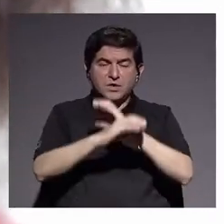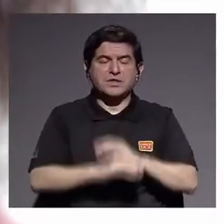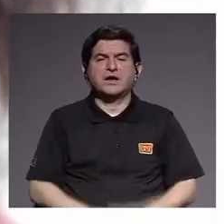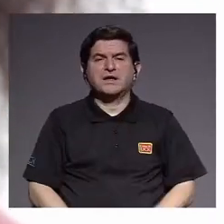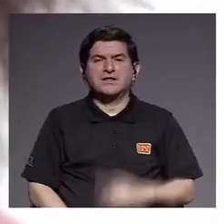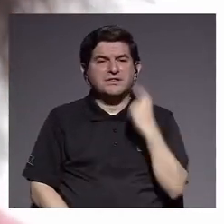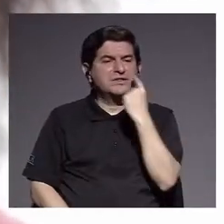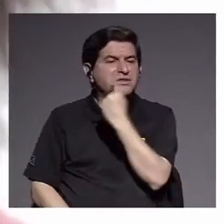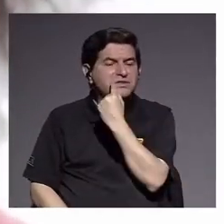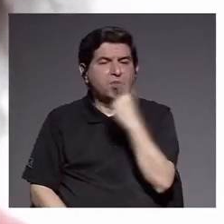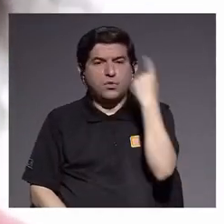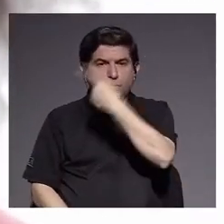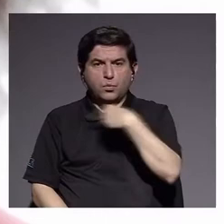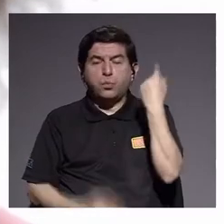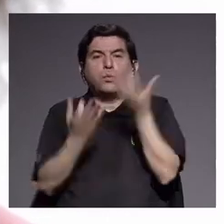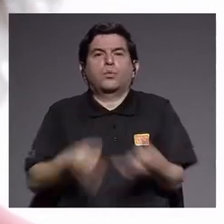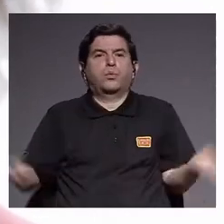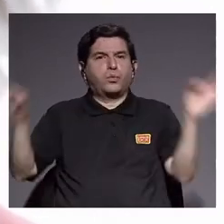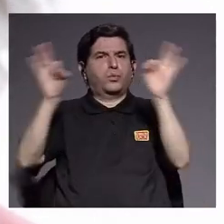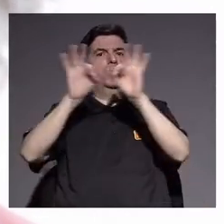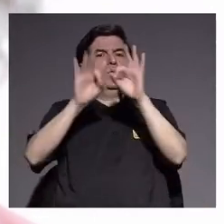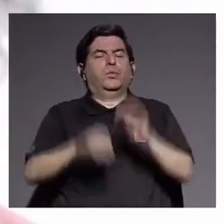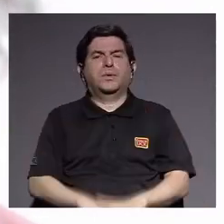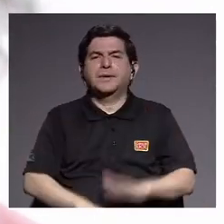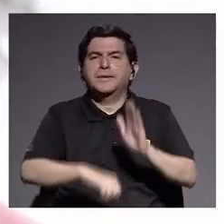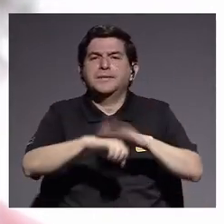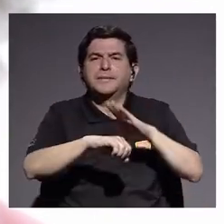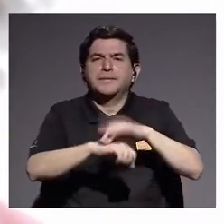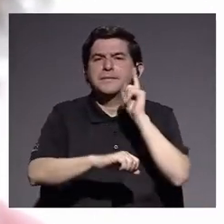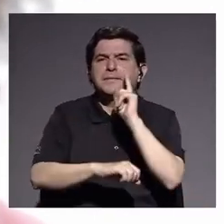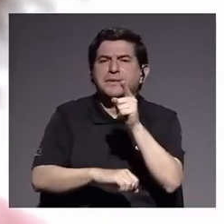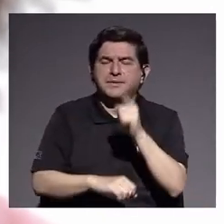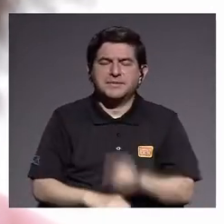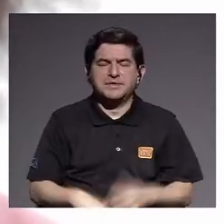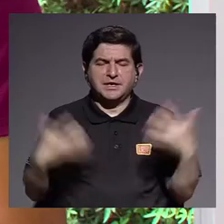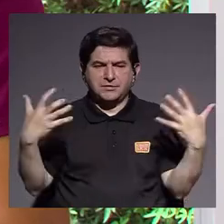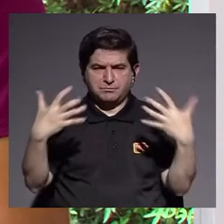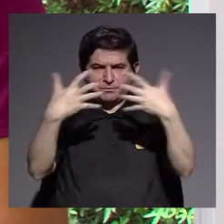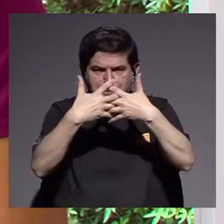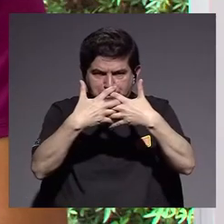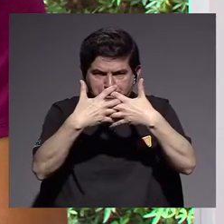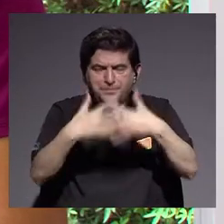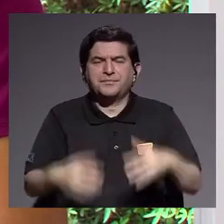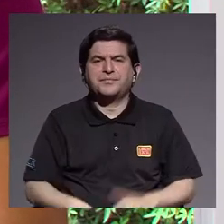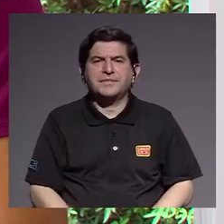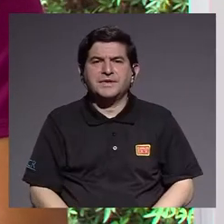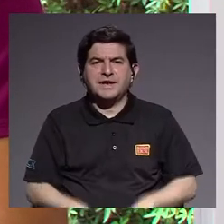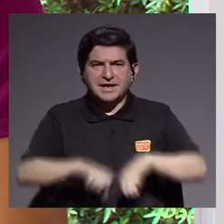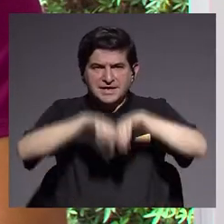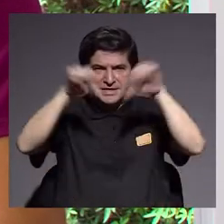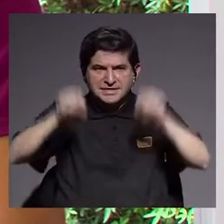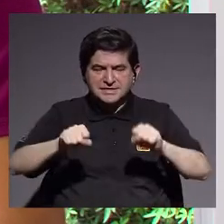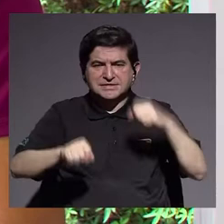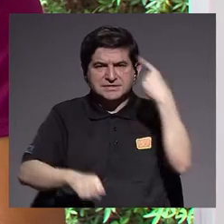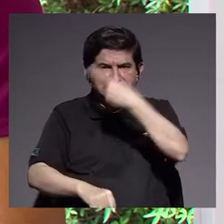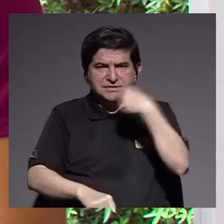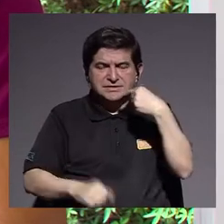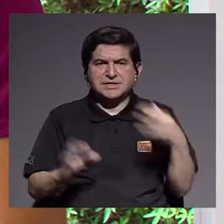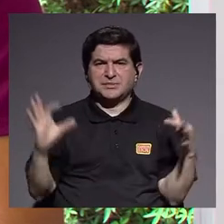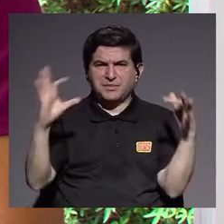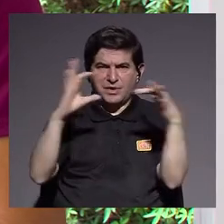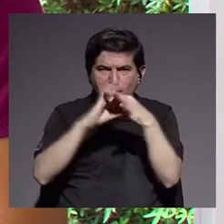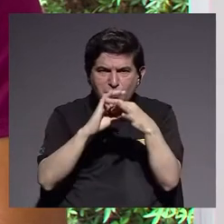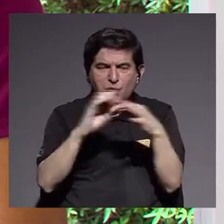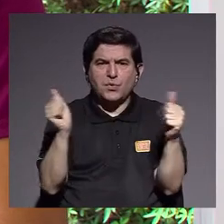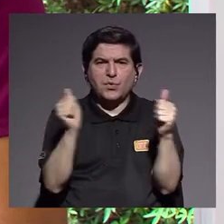es muy importante porque nos van a permitir es todo complemento que nuestro sistema de la cavidad oral